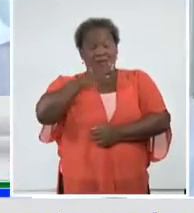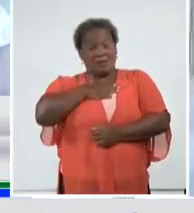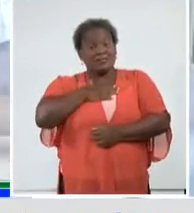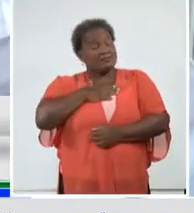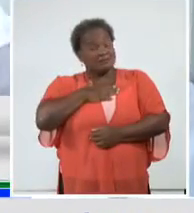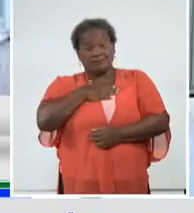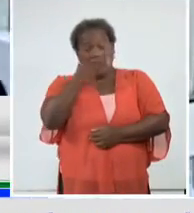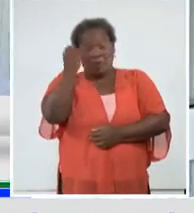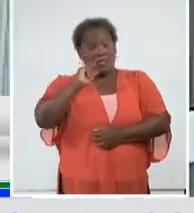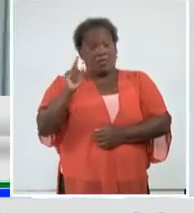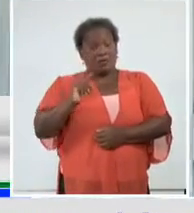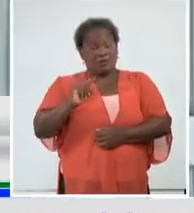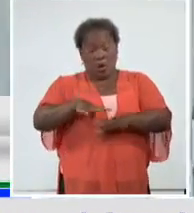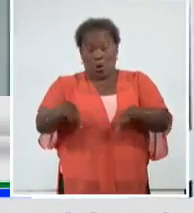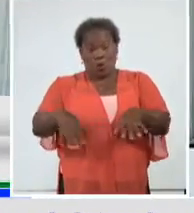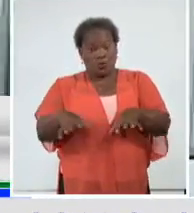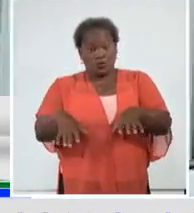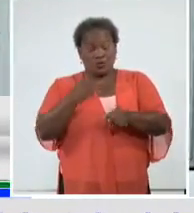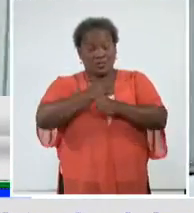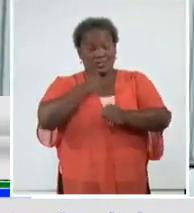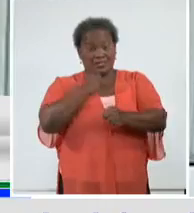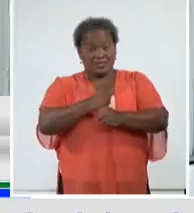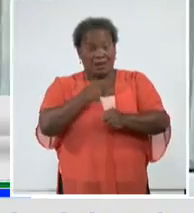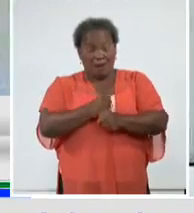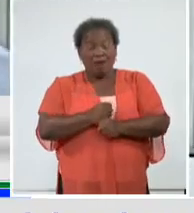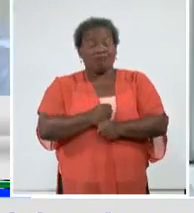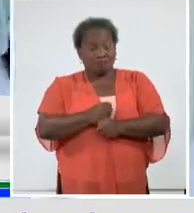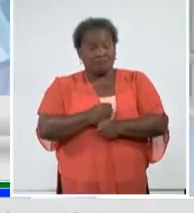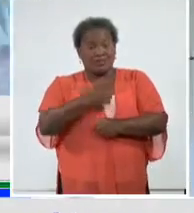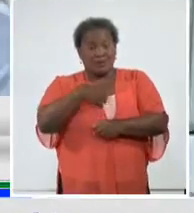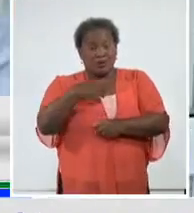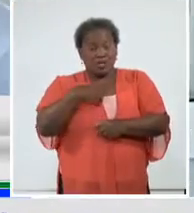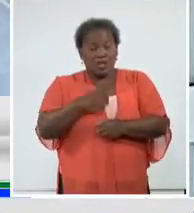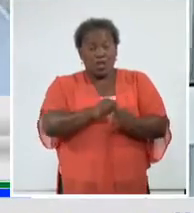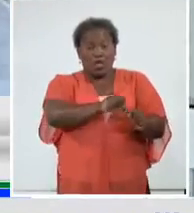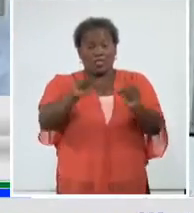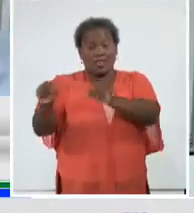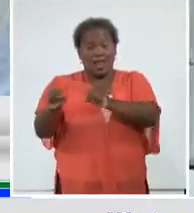condiciones mínimas de trabajo hemos tenido que identificar y trasladar